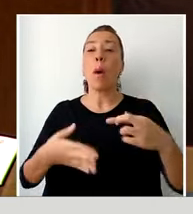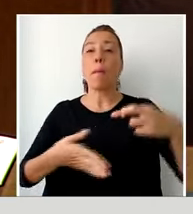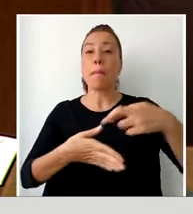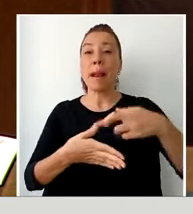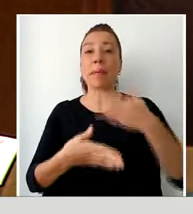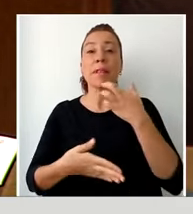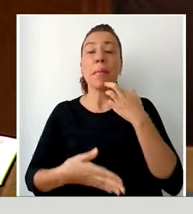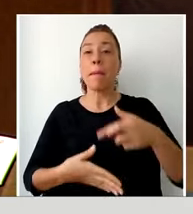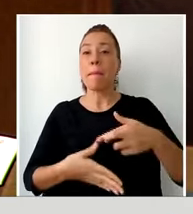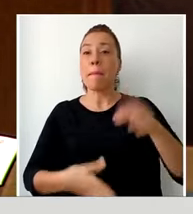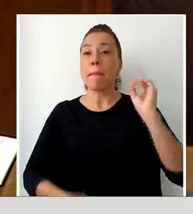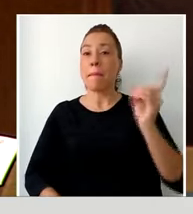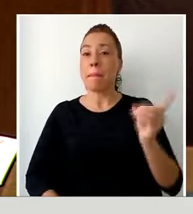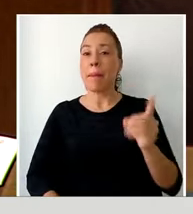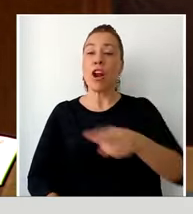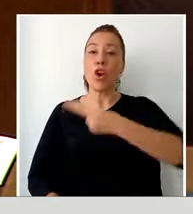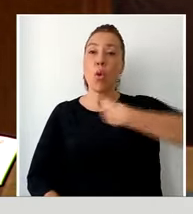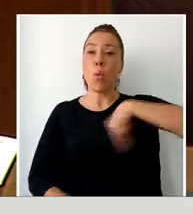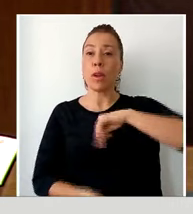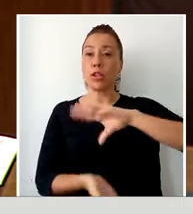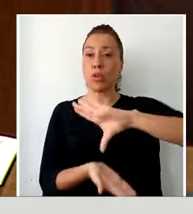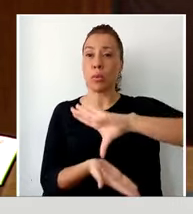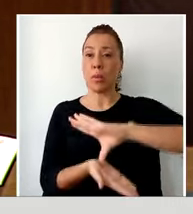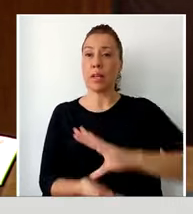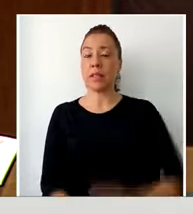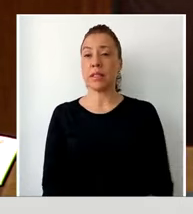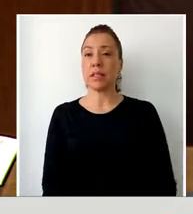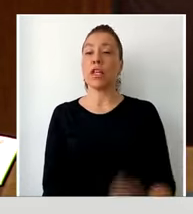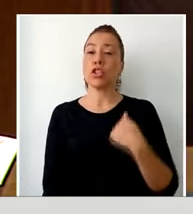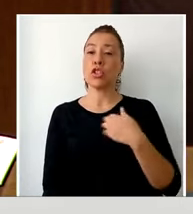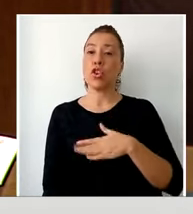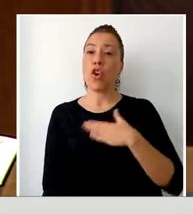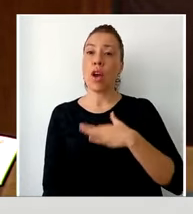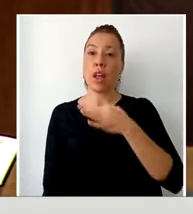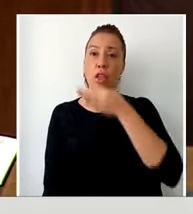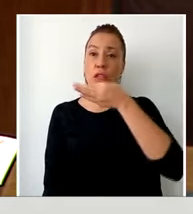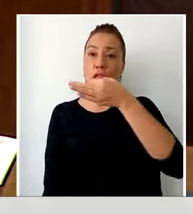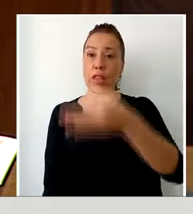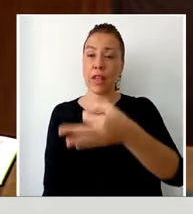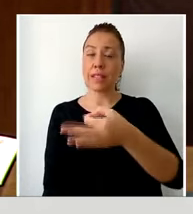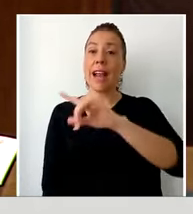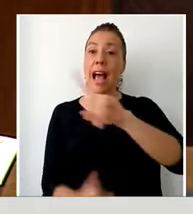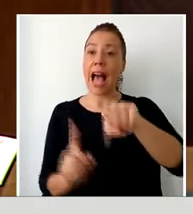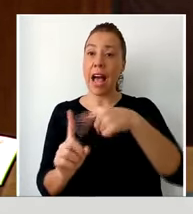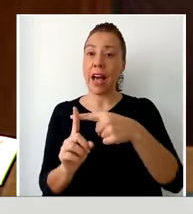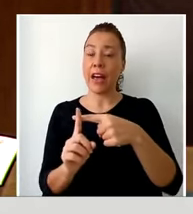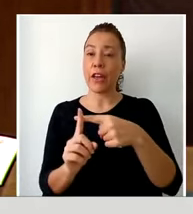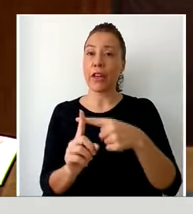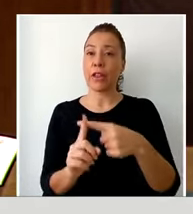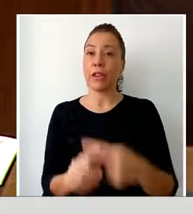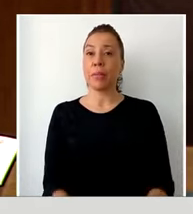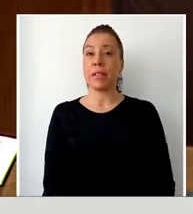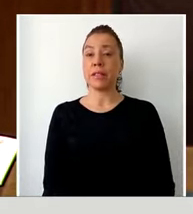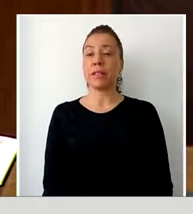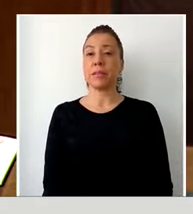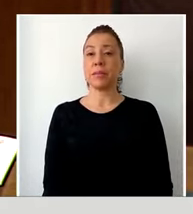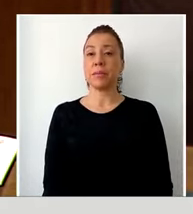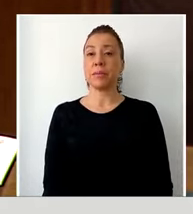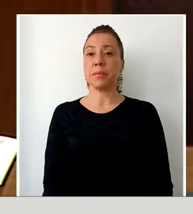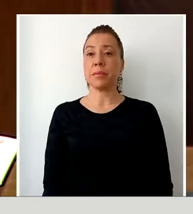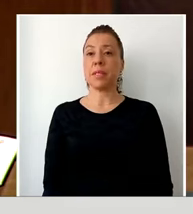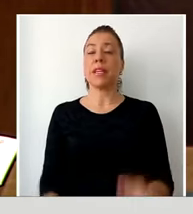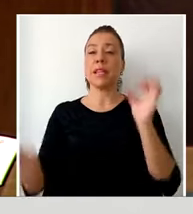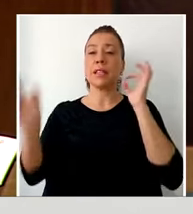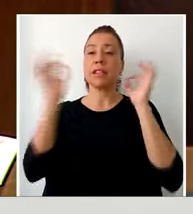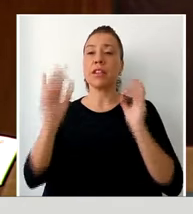panamericanos en nuestro país pero quisiera señalar adicionalmente a lo que la señora y el señor diputado